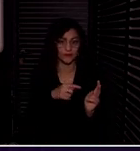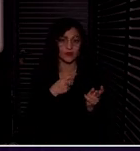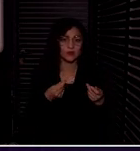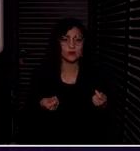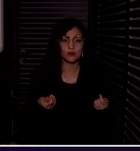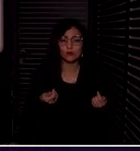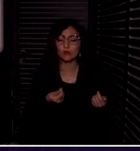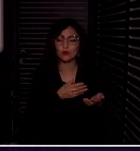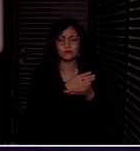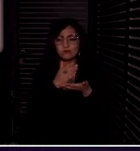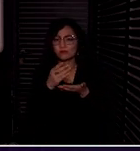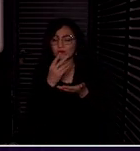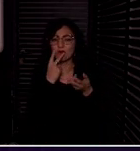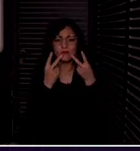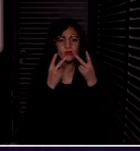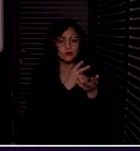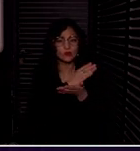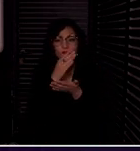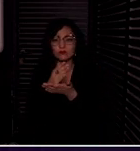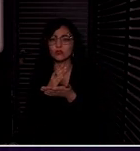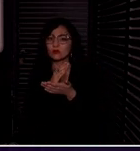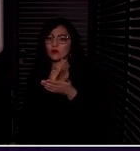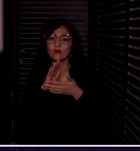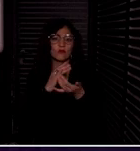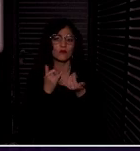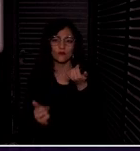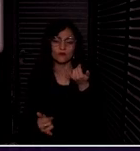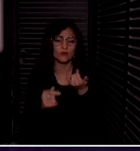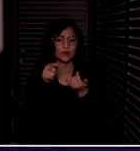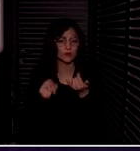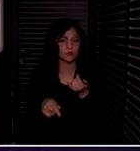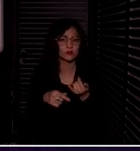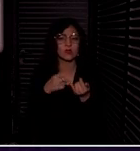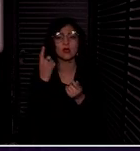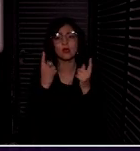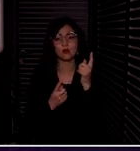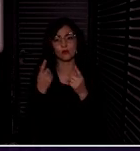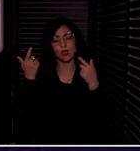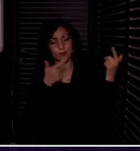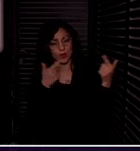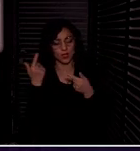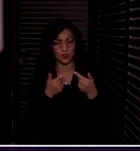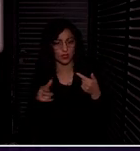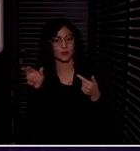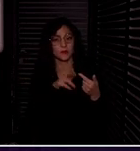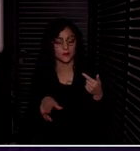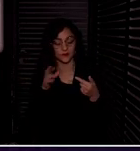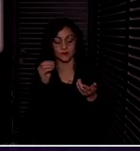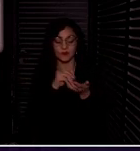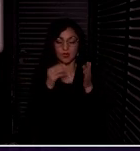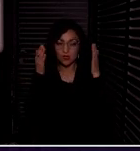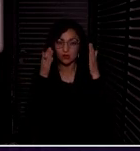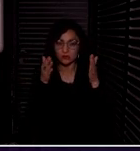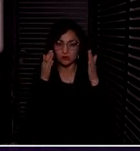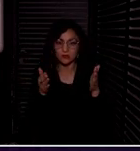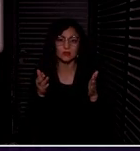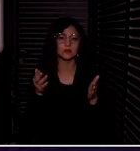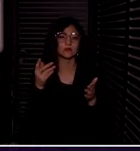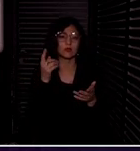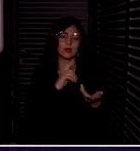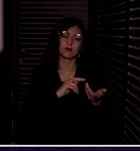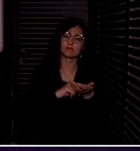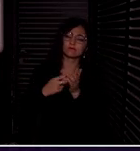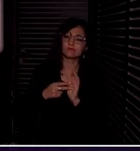financiarización del audiovisual, tenemos unas políticas que insisten en mayor concentración para salir de la crisis por